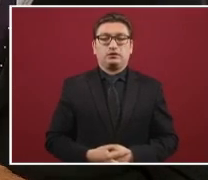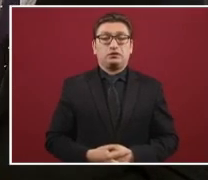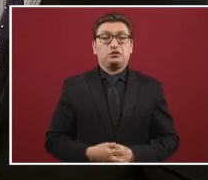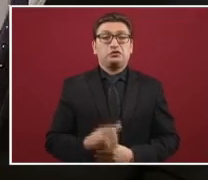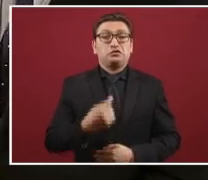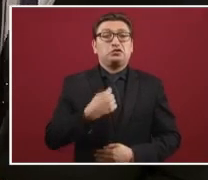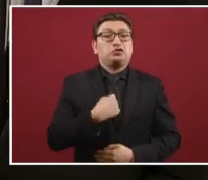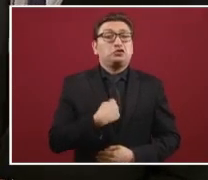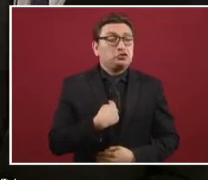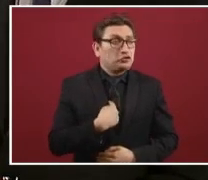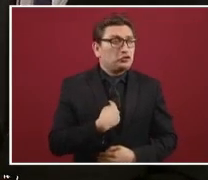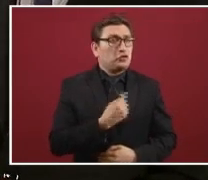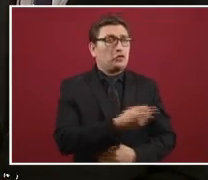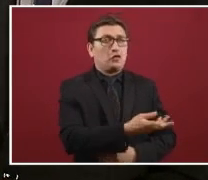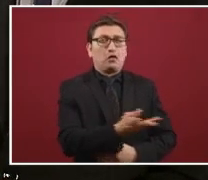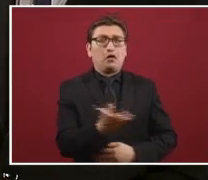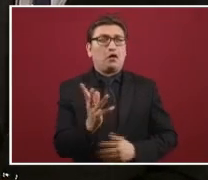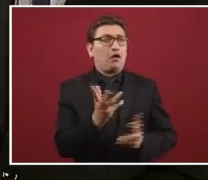adaptarme